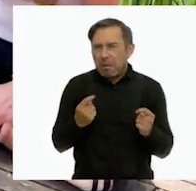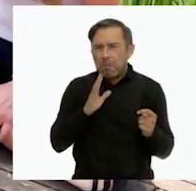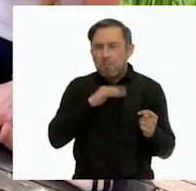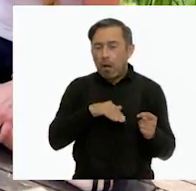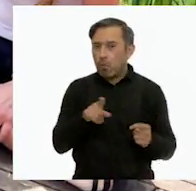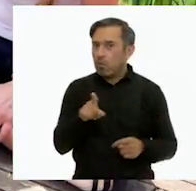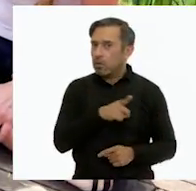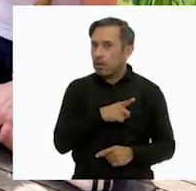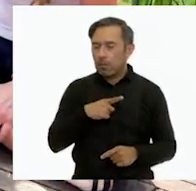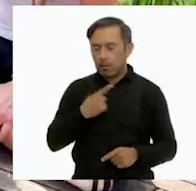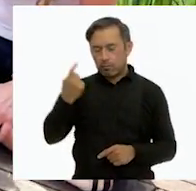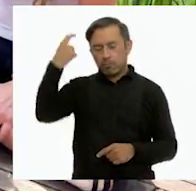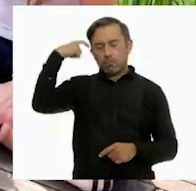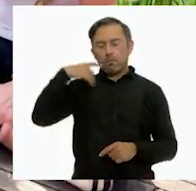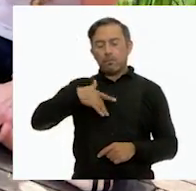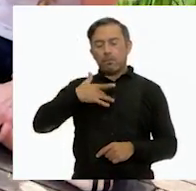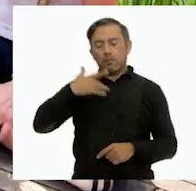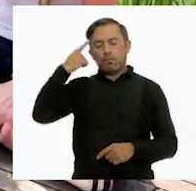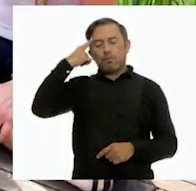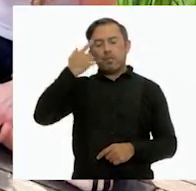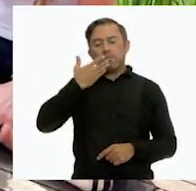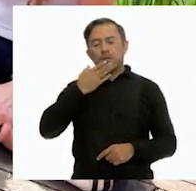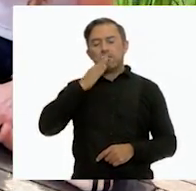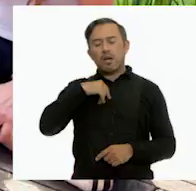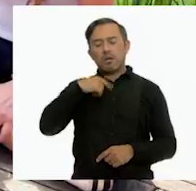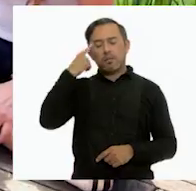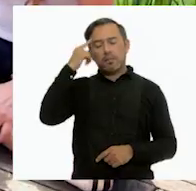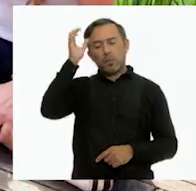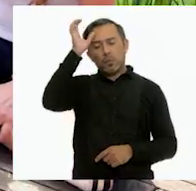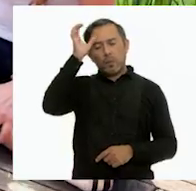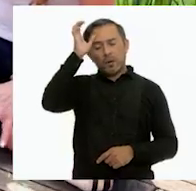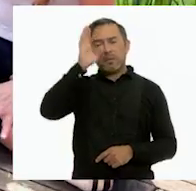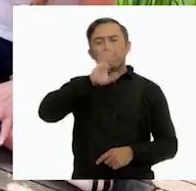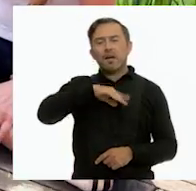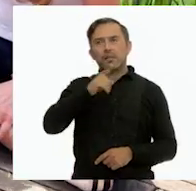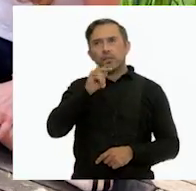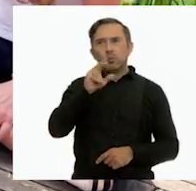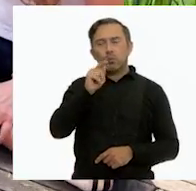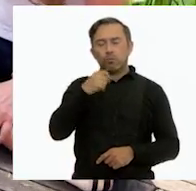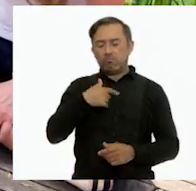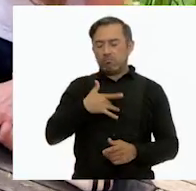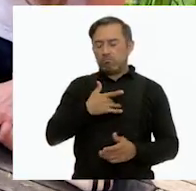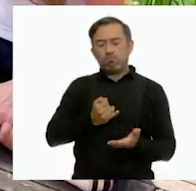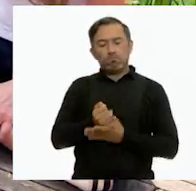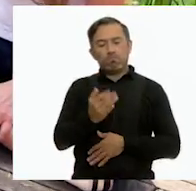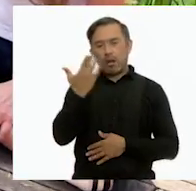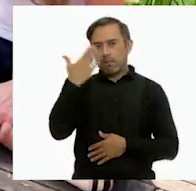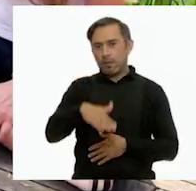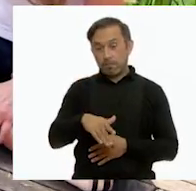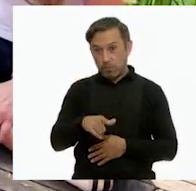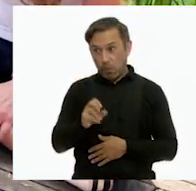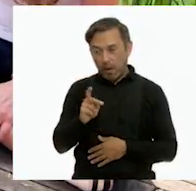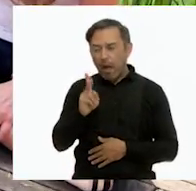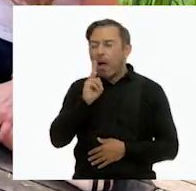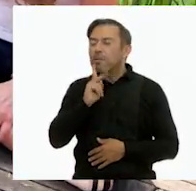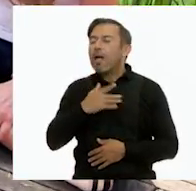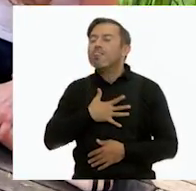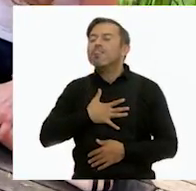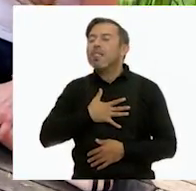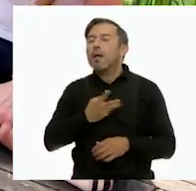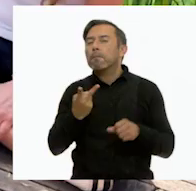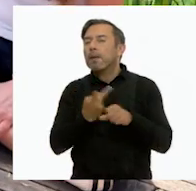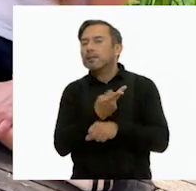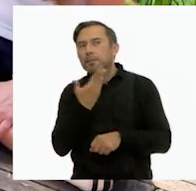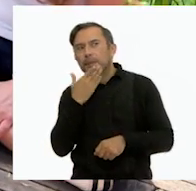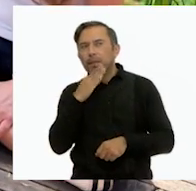que saber lo que es correcto, no, aunque no sea nada de valores, ¿cierto? Entonces, vamos a ver qué sucede allá adentro, ¿te parece? Sí. ¿Me ayudas?